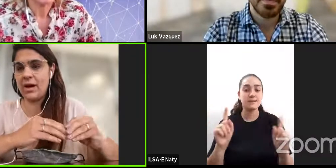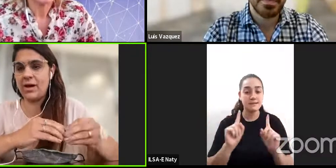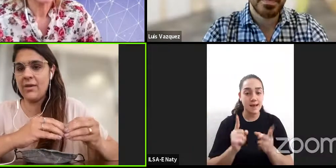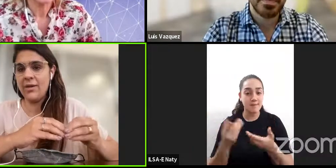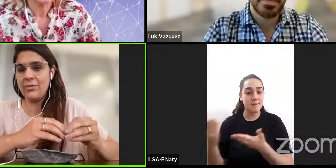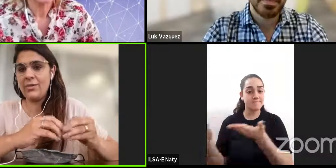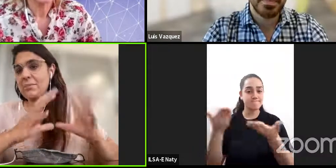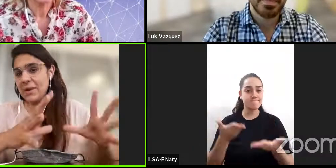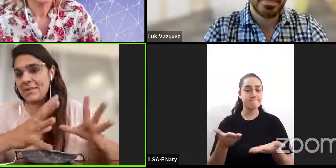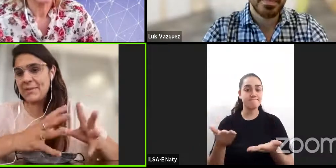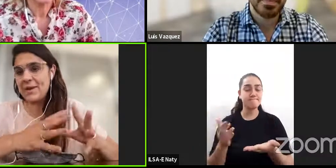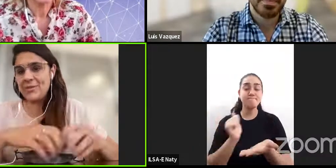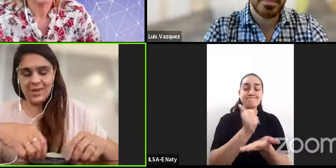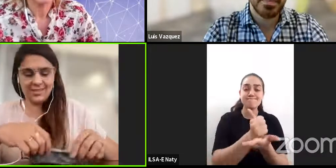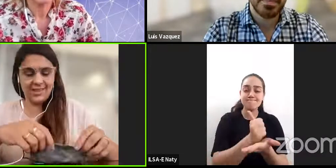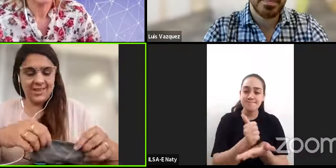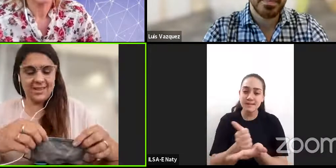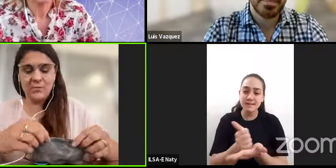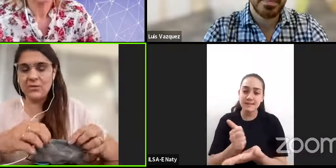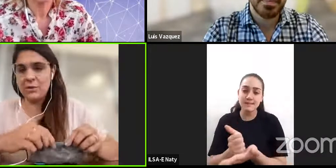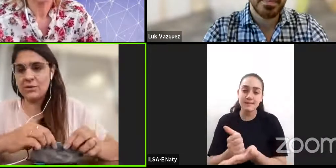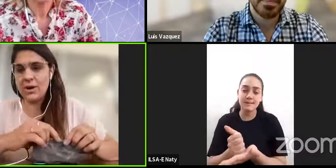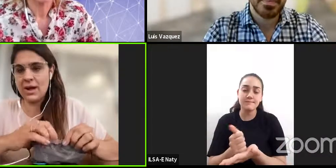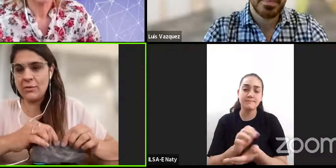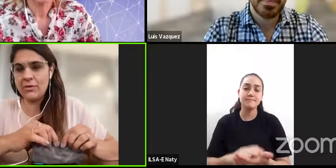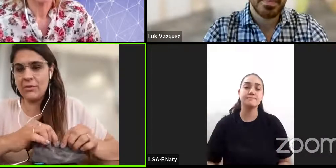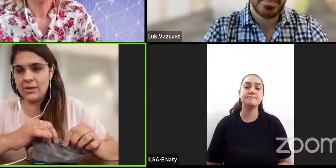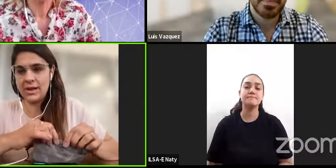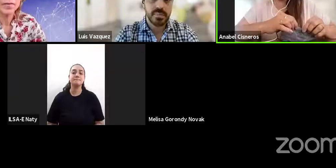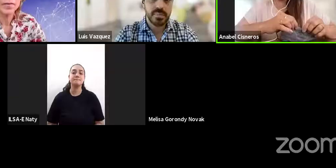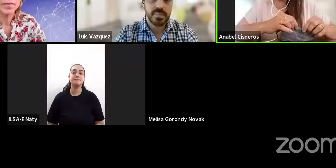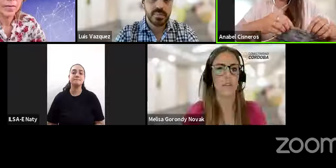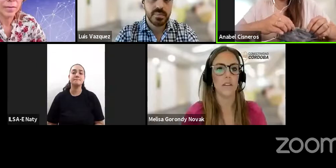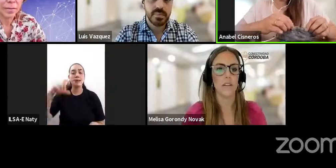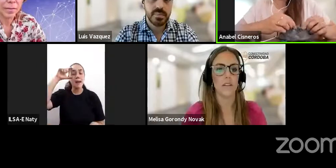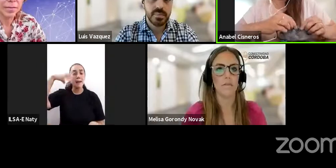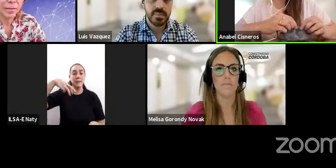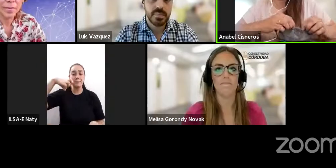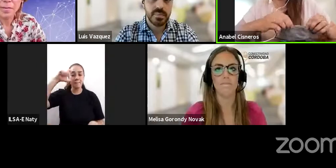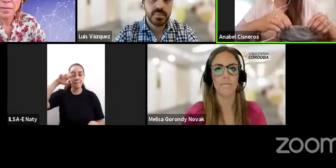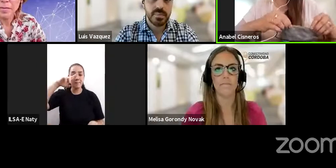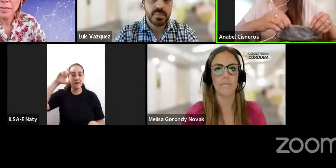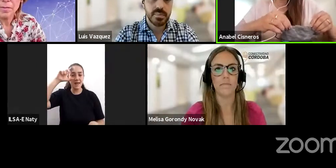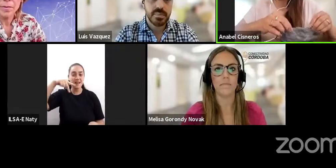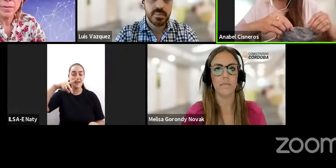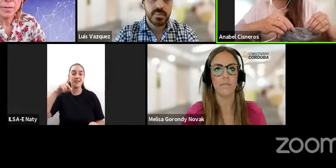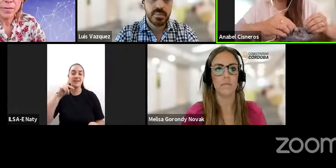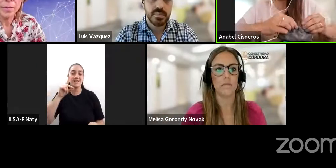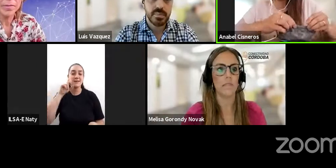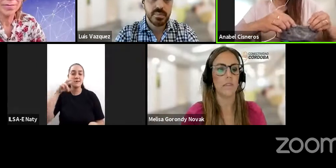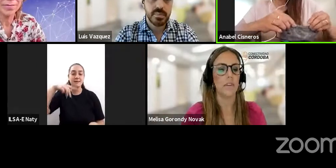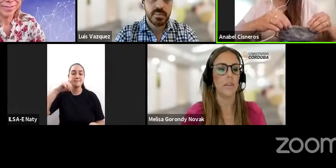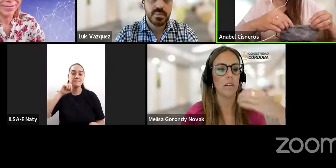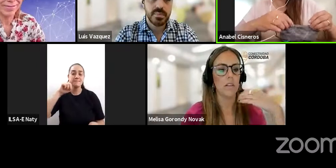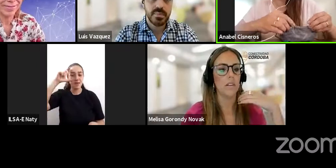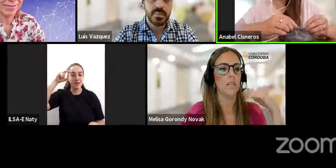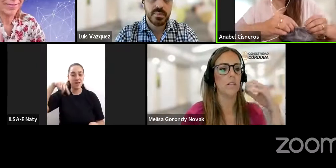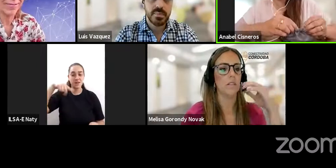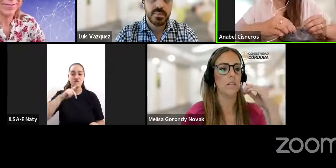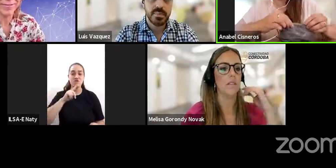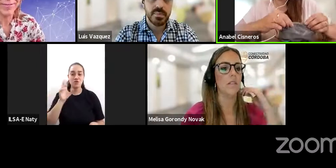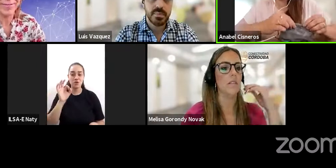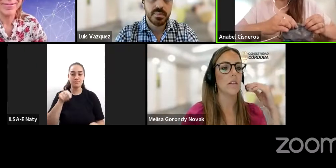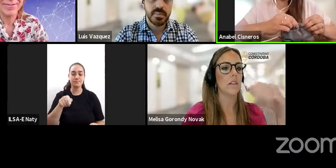de una de un emprendimiento que estamos llevando a cabo desde el Estado Nacional que se llama el Centro G más T que es el